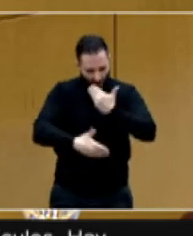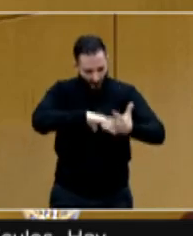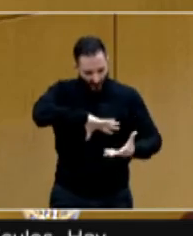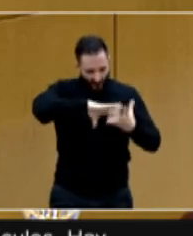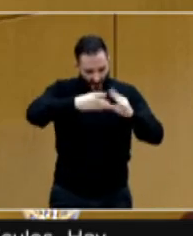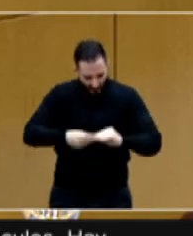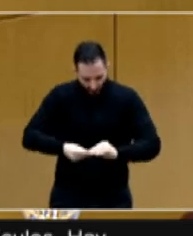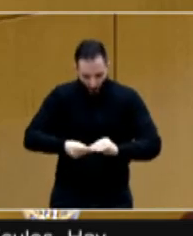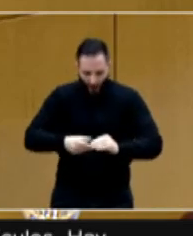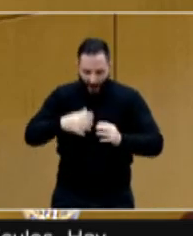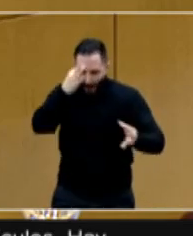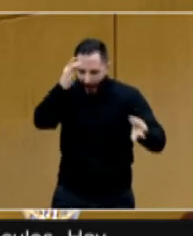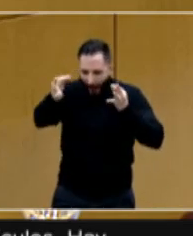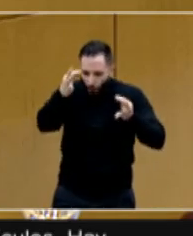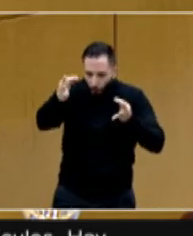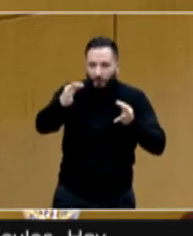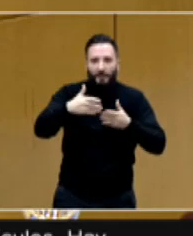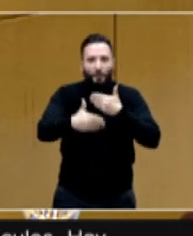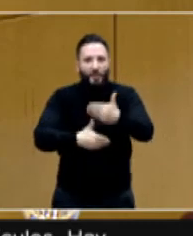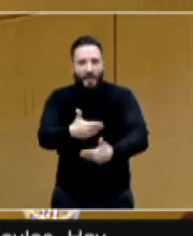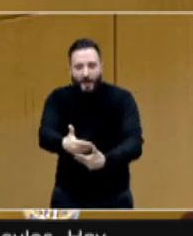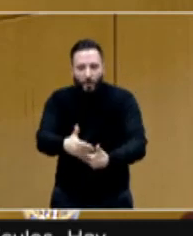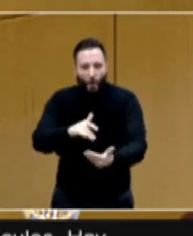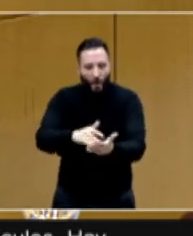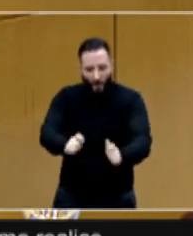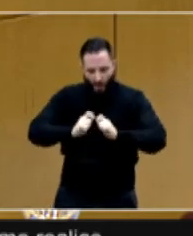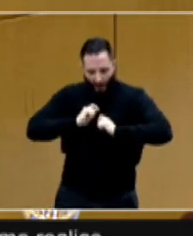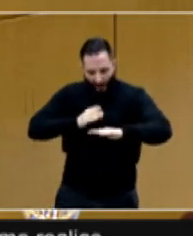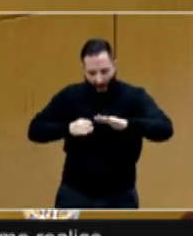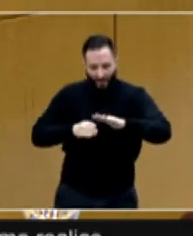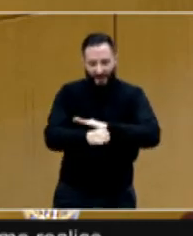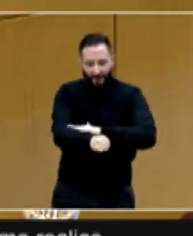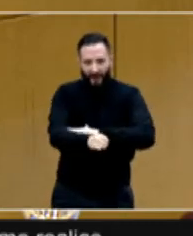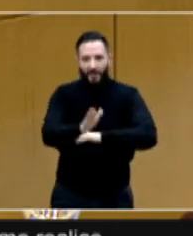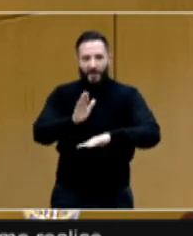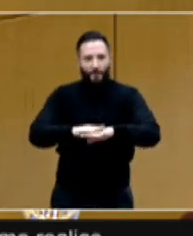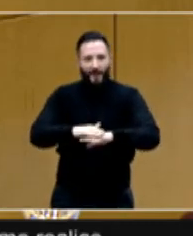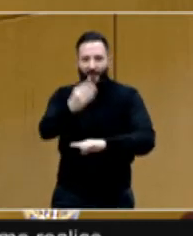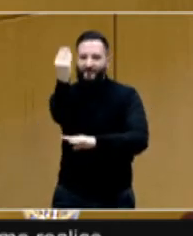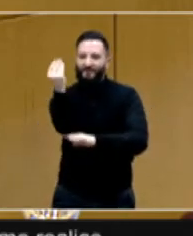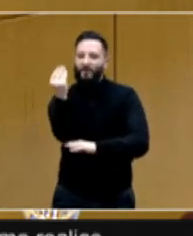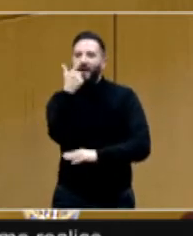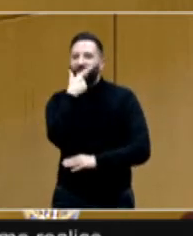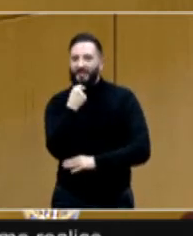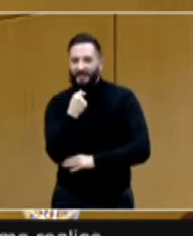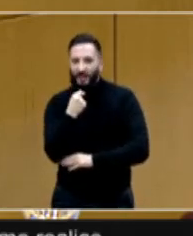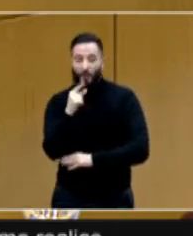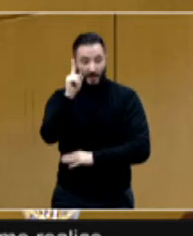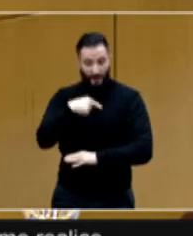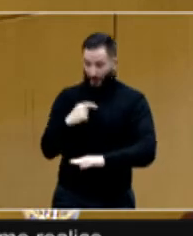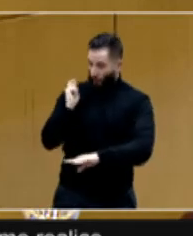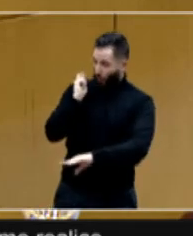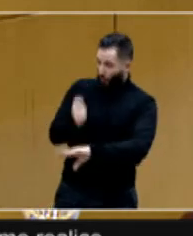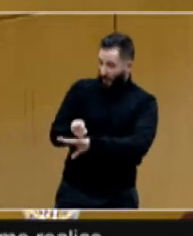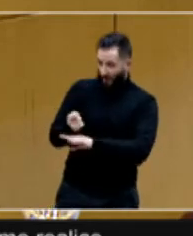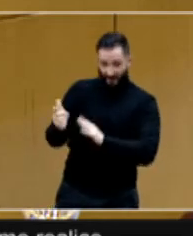ajustes de procedimientos para que me garantice la accesibilidad para que actúen como facilitador y digo los jueces hablo de todo entonces los